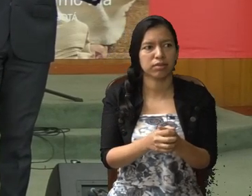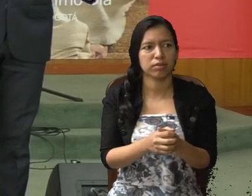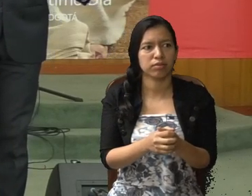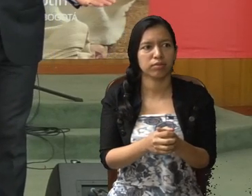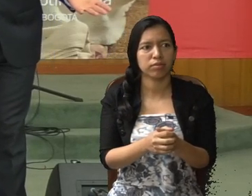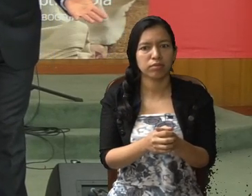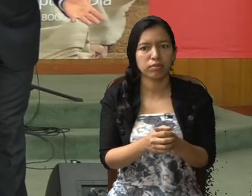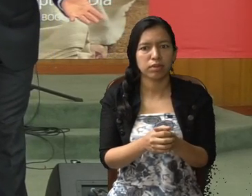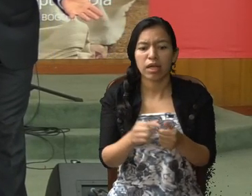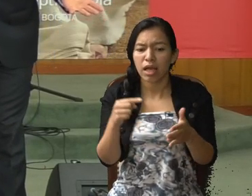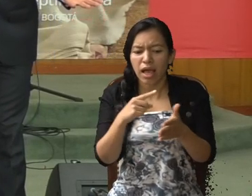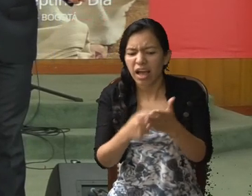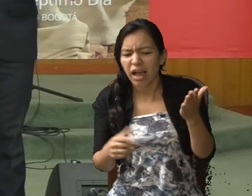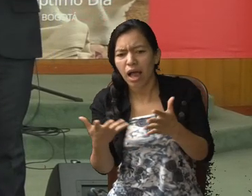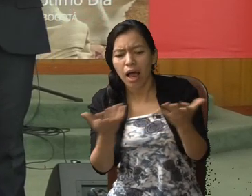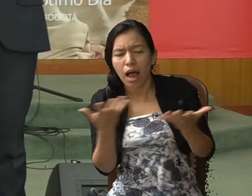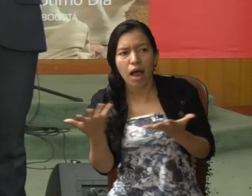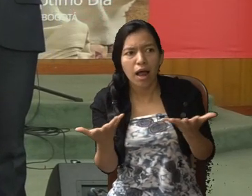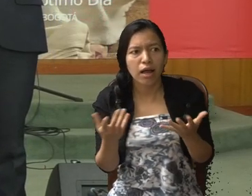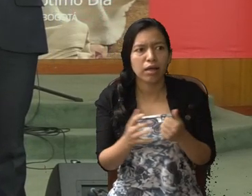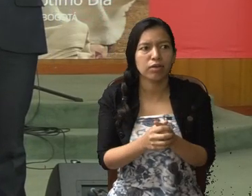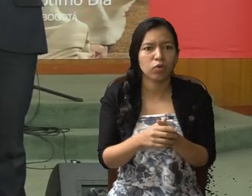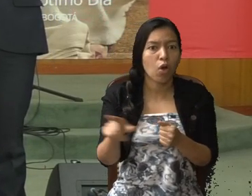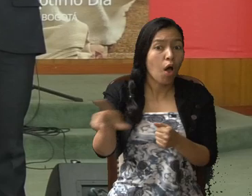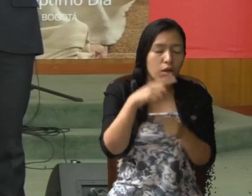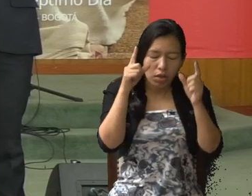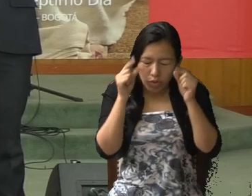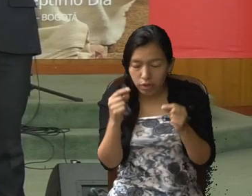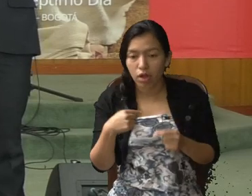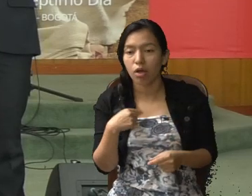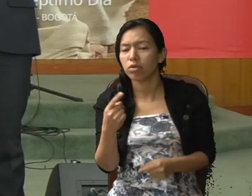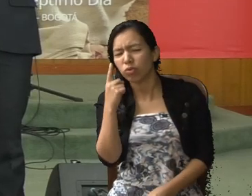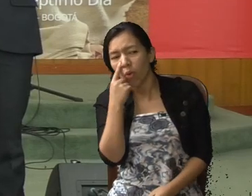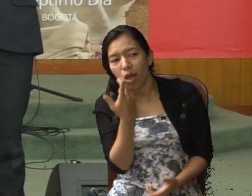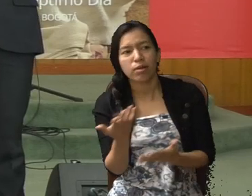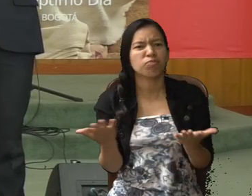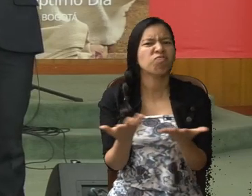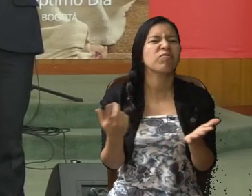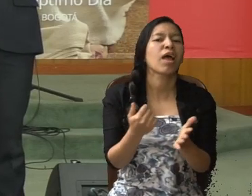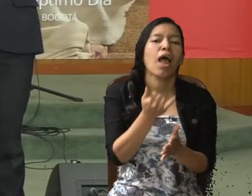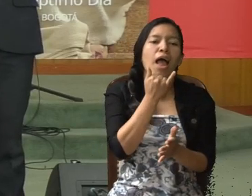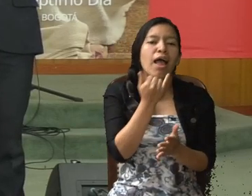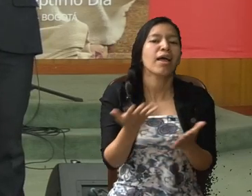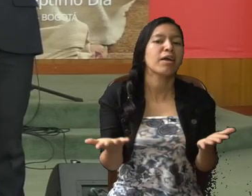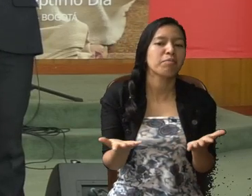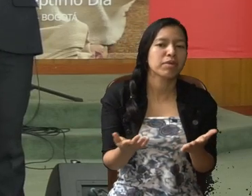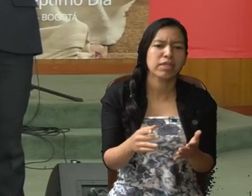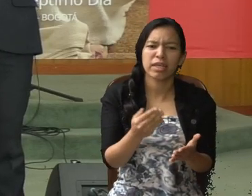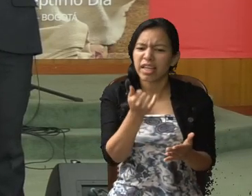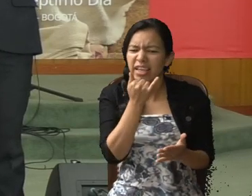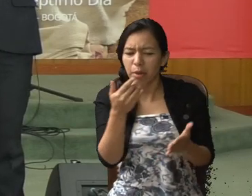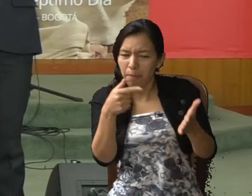¿Qué es lo que sucede? ¿O ustedes están dormidos o yo estoy hablando aburrido? ¿Qué es lo que sucede?